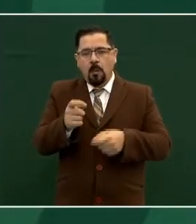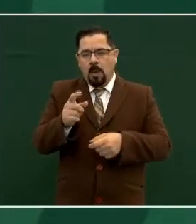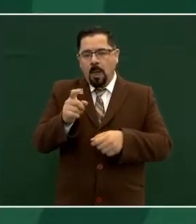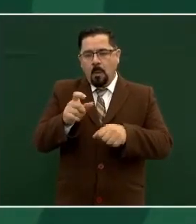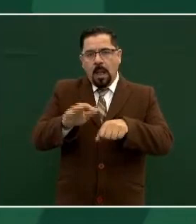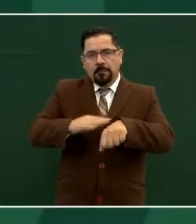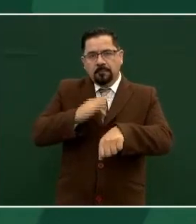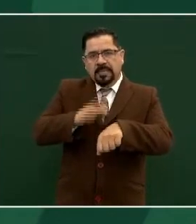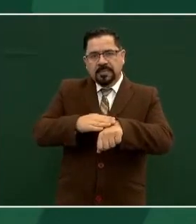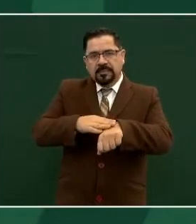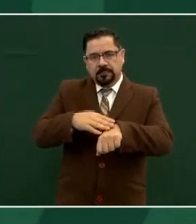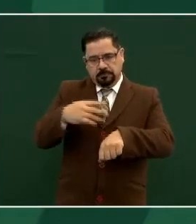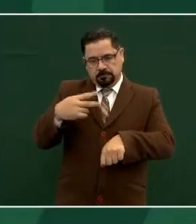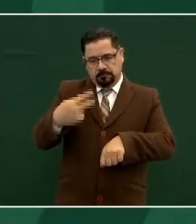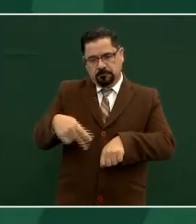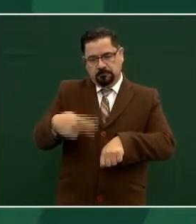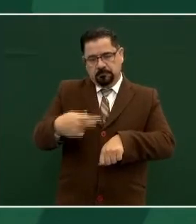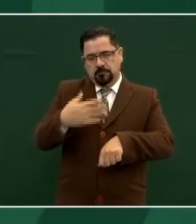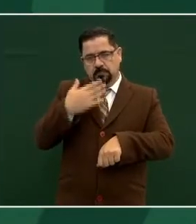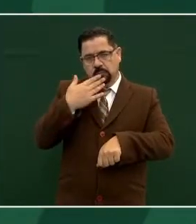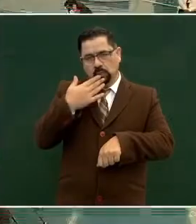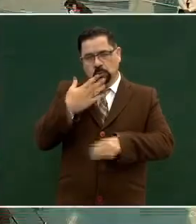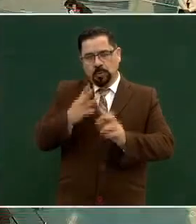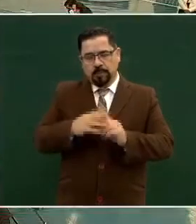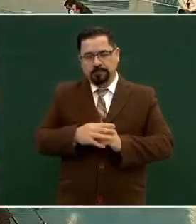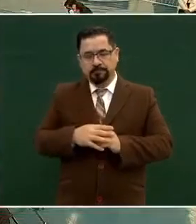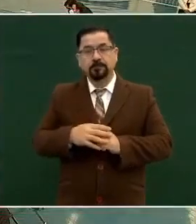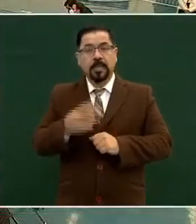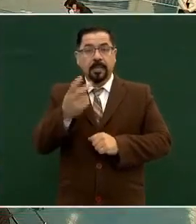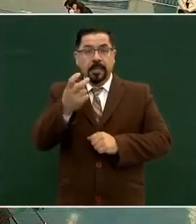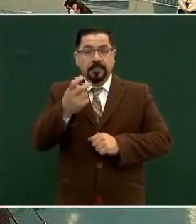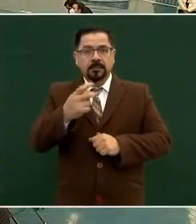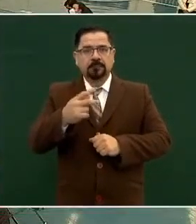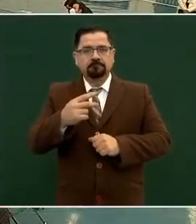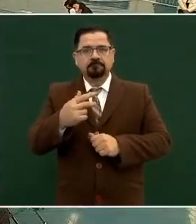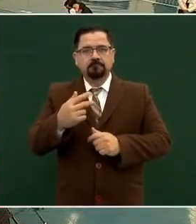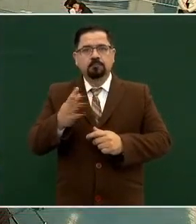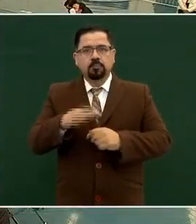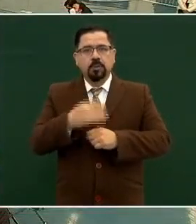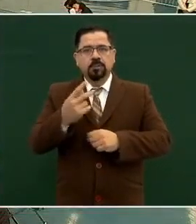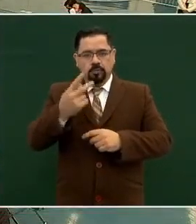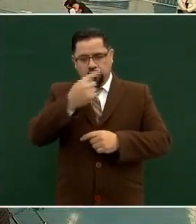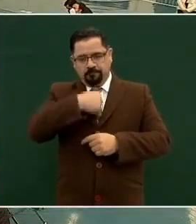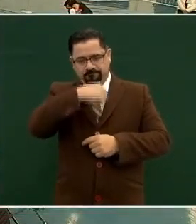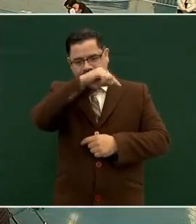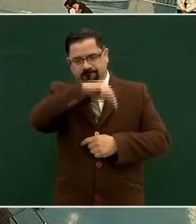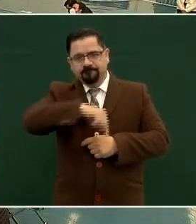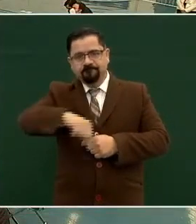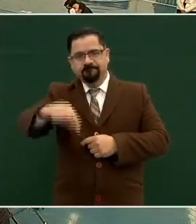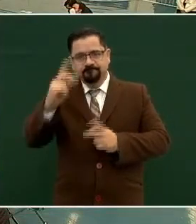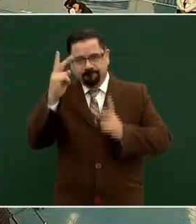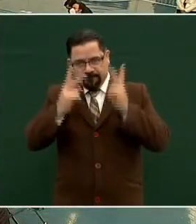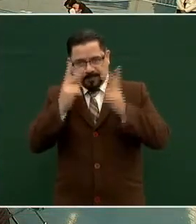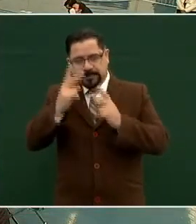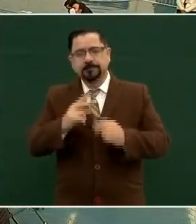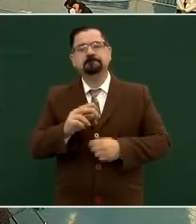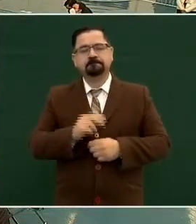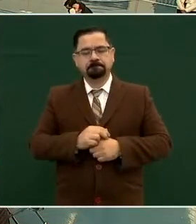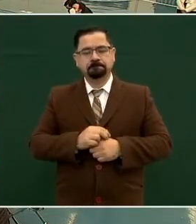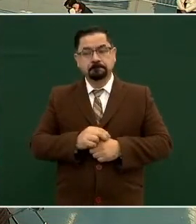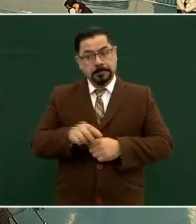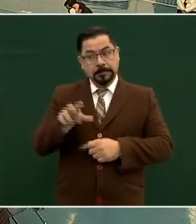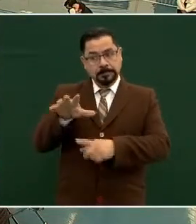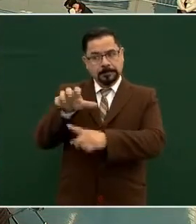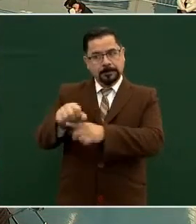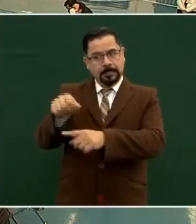parte de esta gira, en efecto, y sí, vamos a investigar sobre